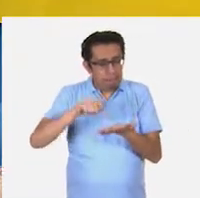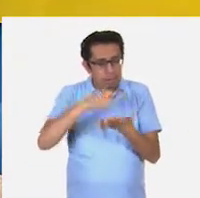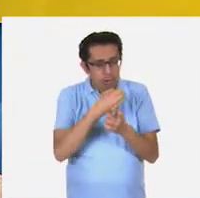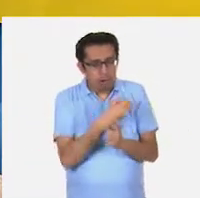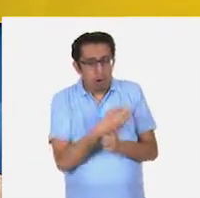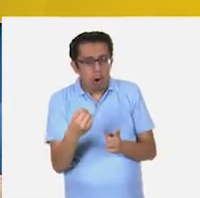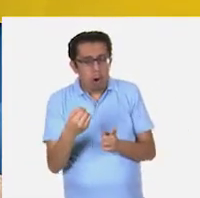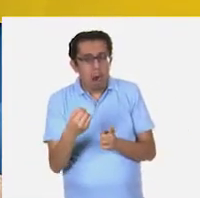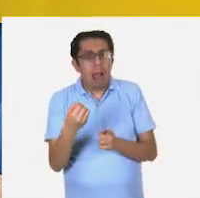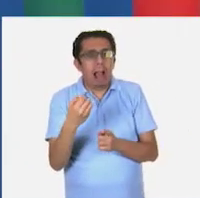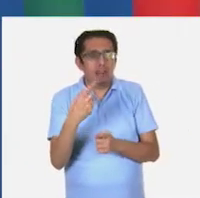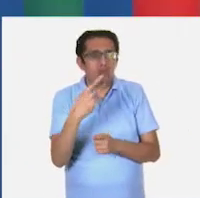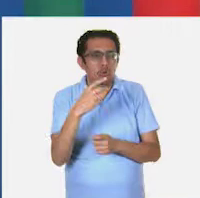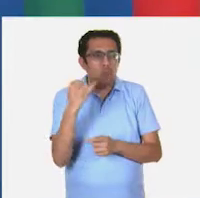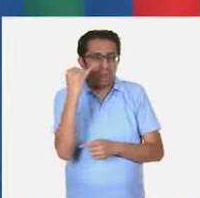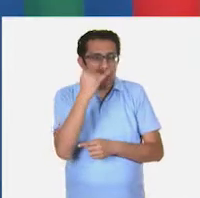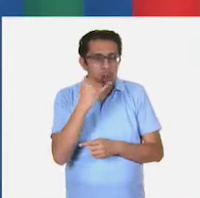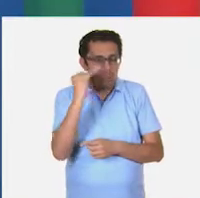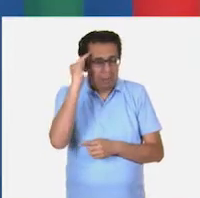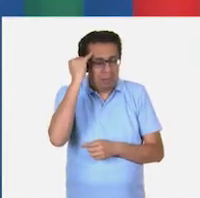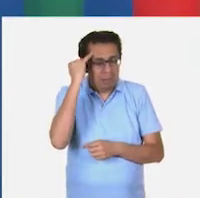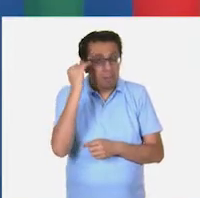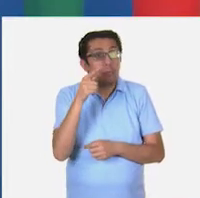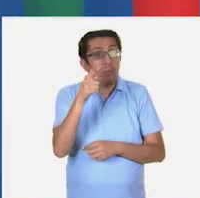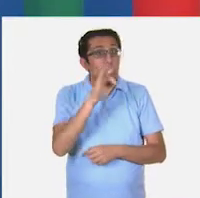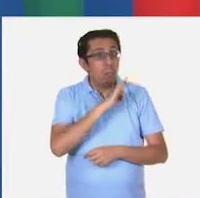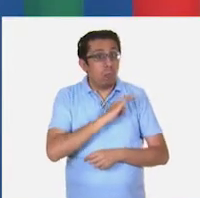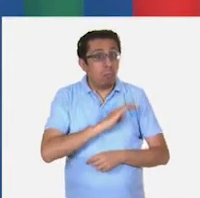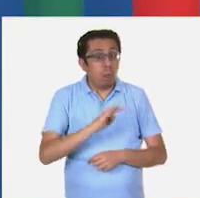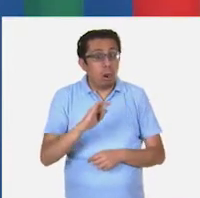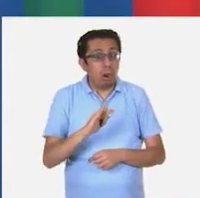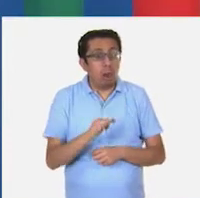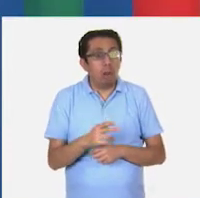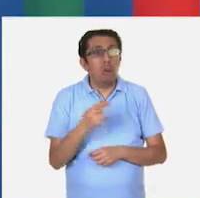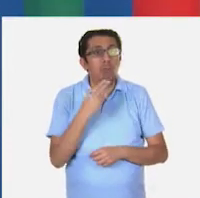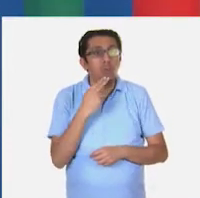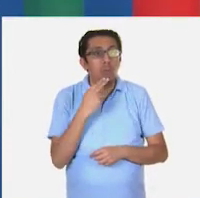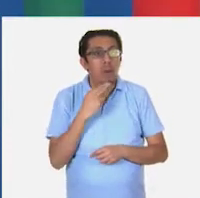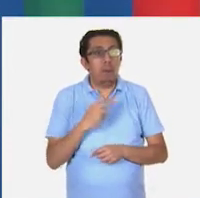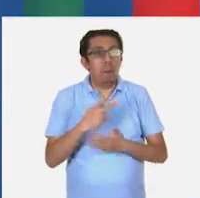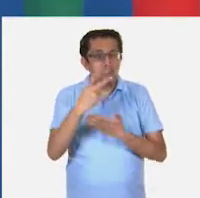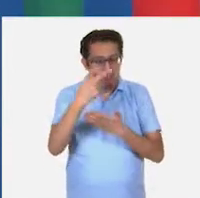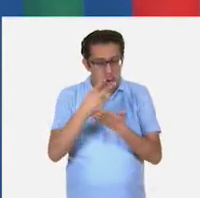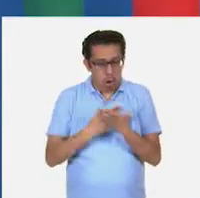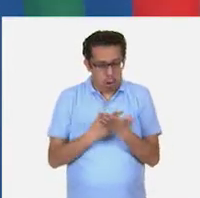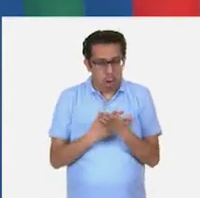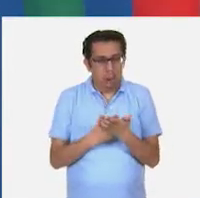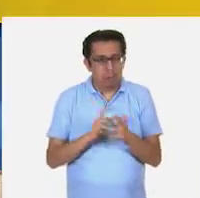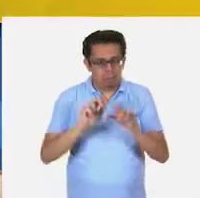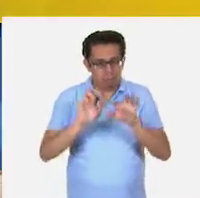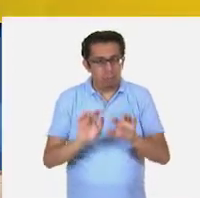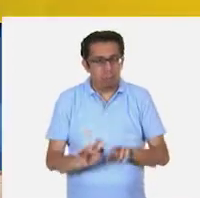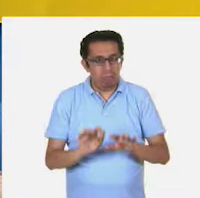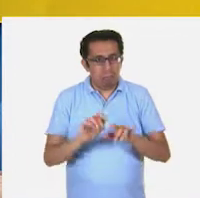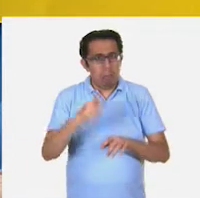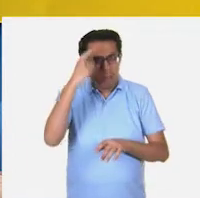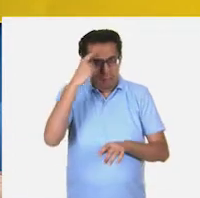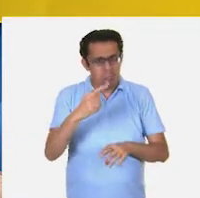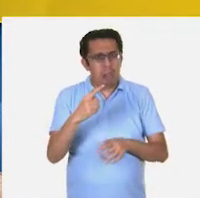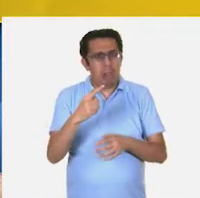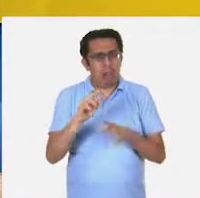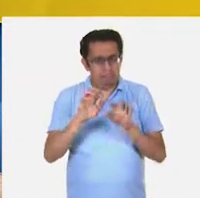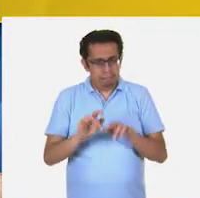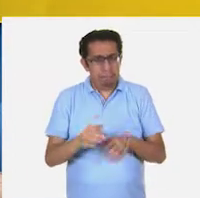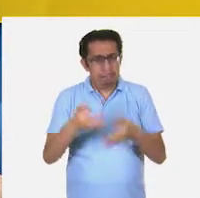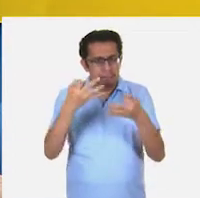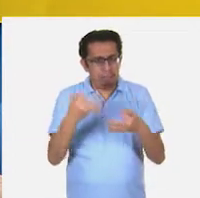lengua indígena. Si pueden, utilicen procesadores de textos para formalizar los escritos y